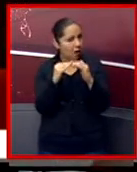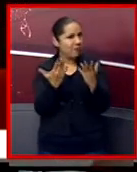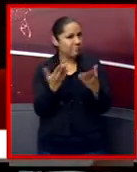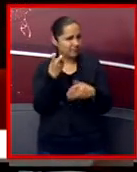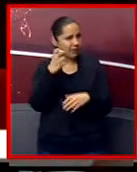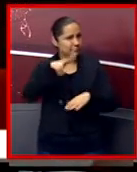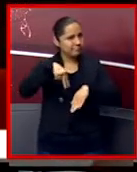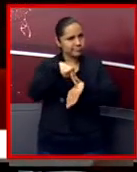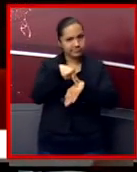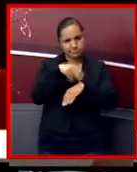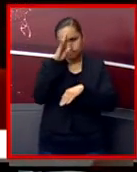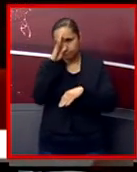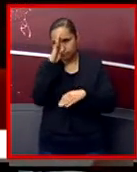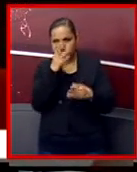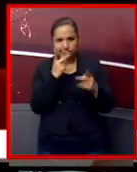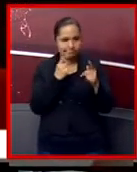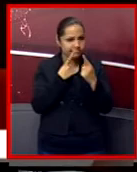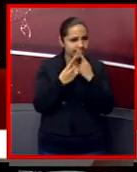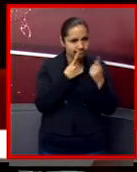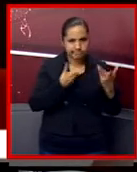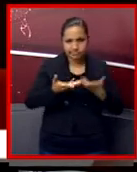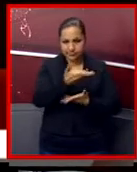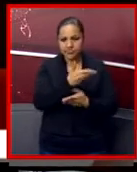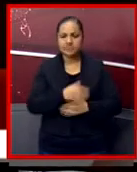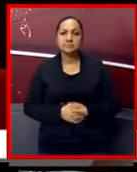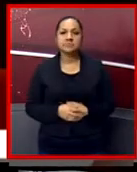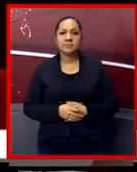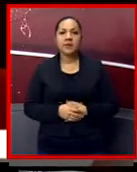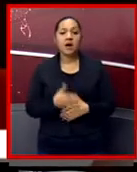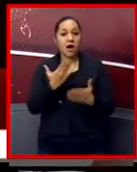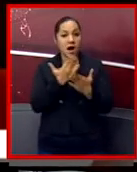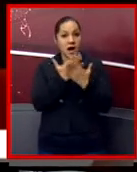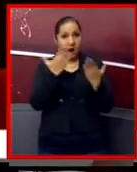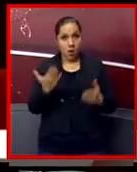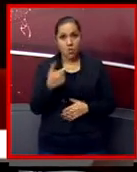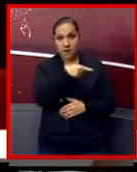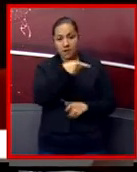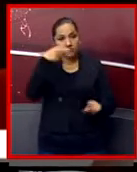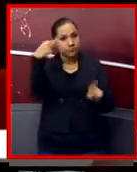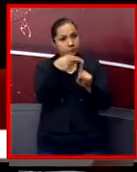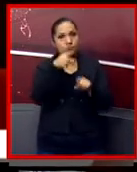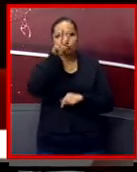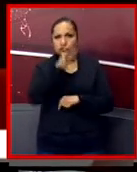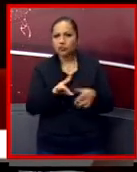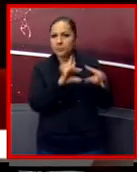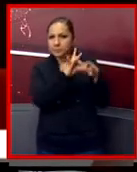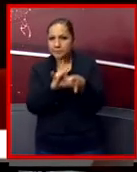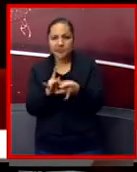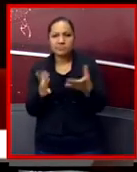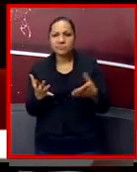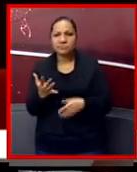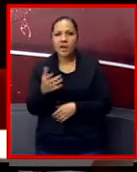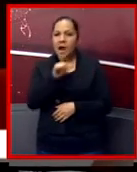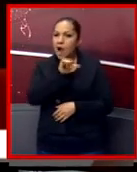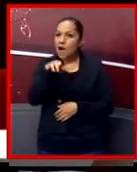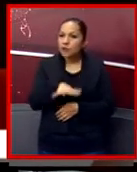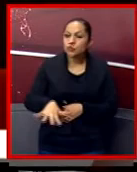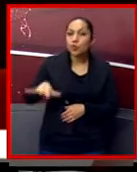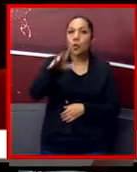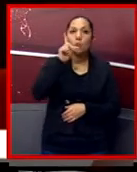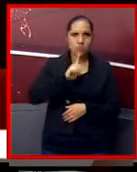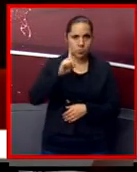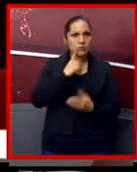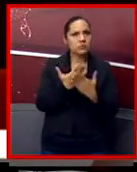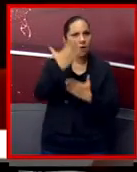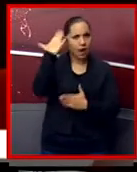No es garante su aplicación. Persiste una urgencia en articular las luchas feministas por las